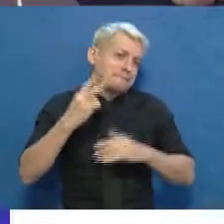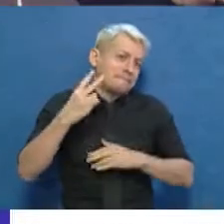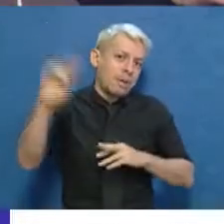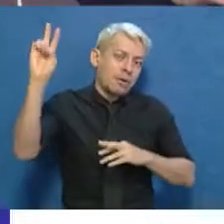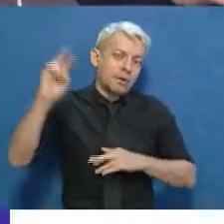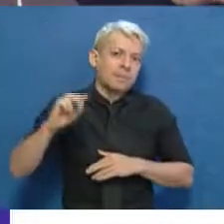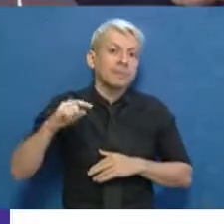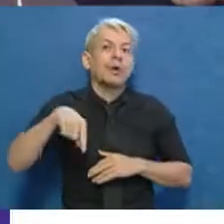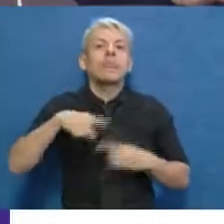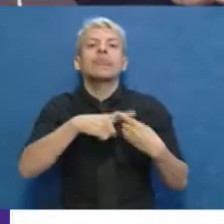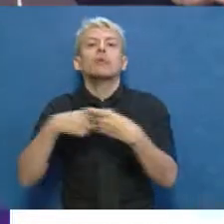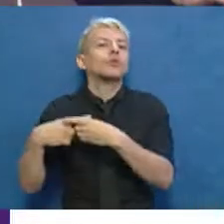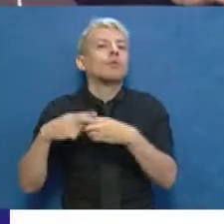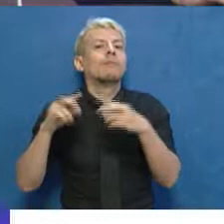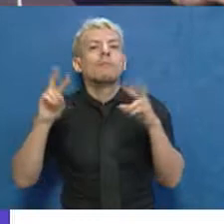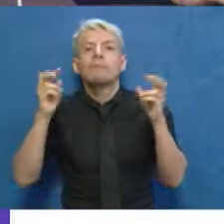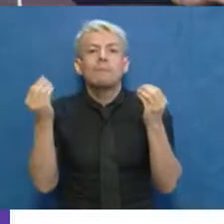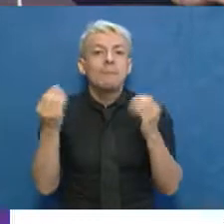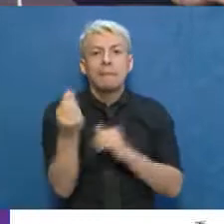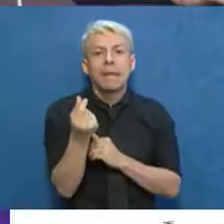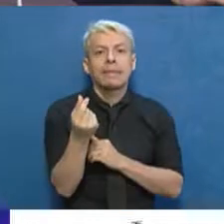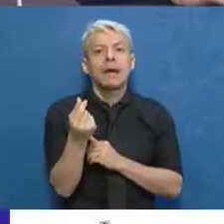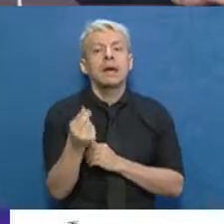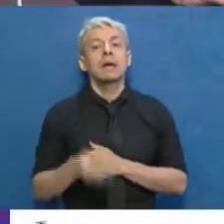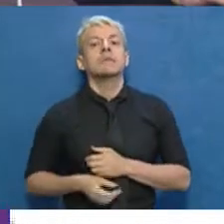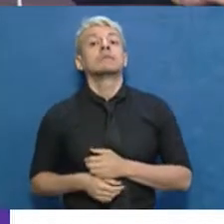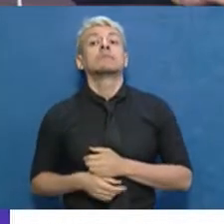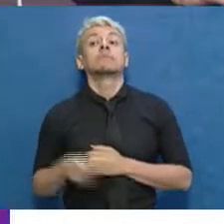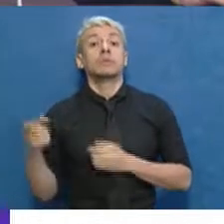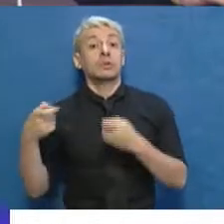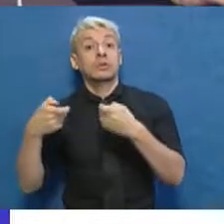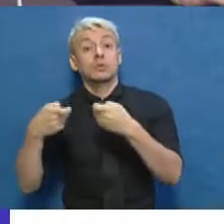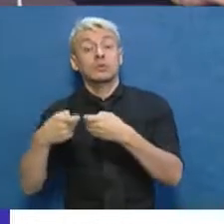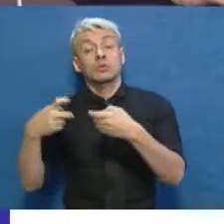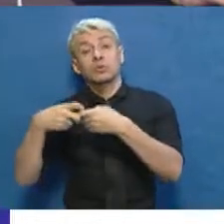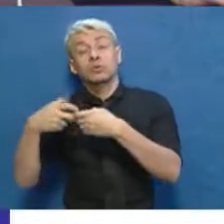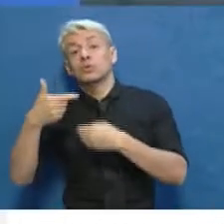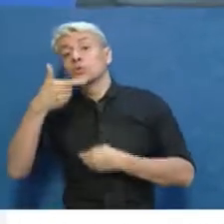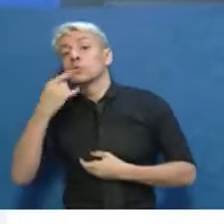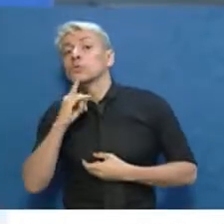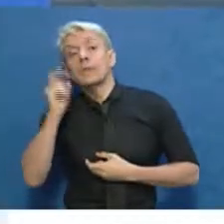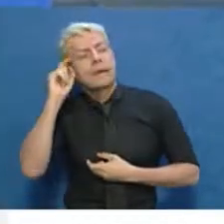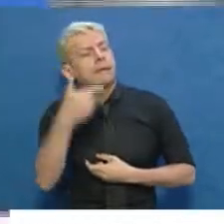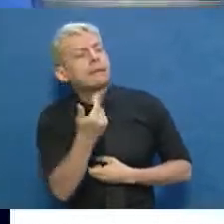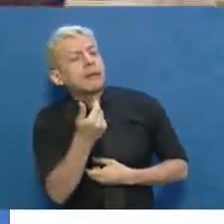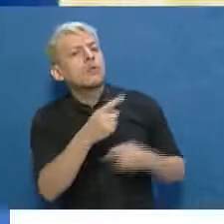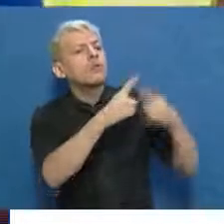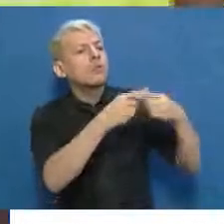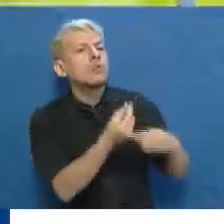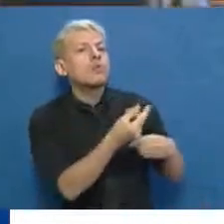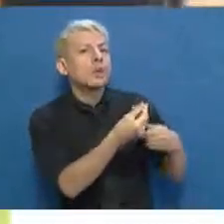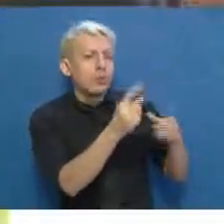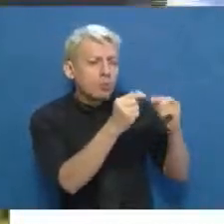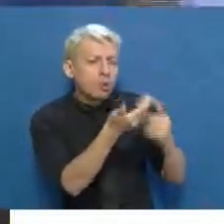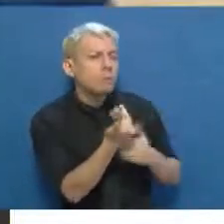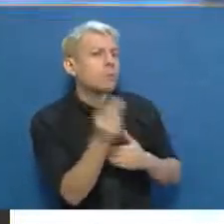discusión por plata. Mostrame los números. Es lo que pide el SUTE, con mucho gusto dice el gobierno, los vamos a